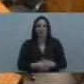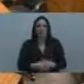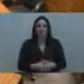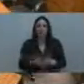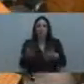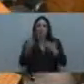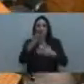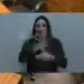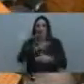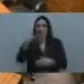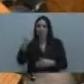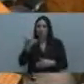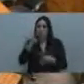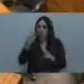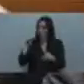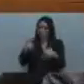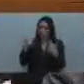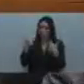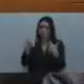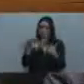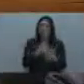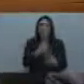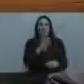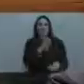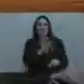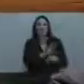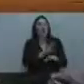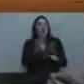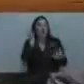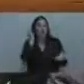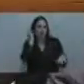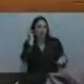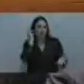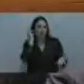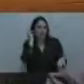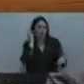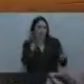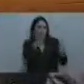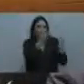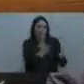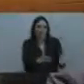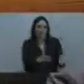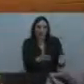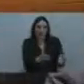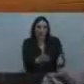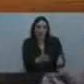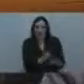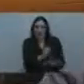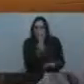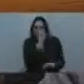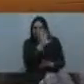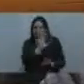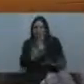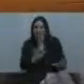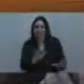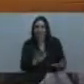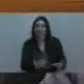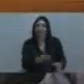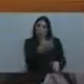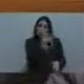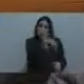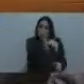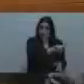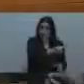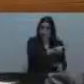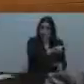Gracias, señor presidente, por darme la palabra. Señora consejera, es usted única. O sea, que presentan ustedes un